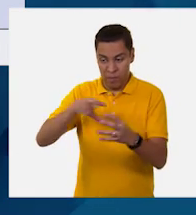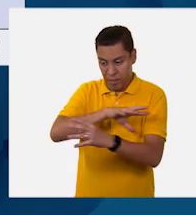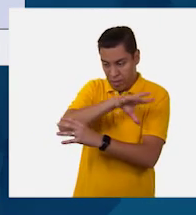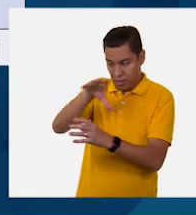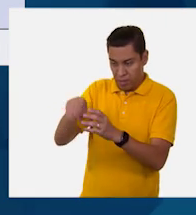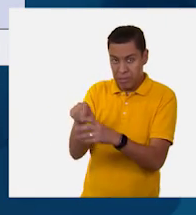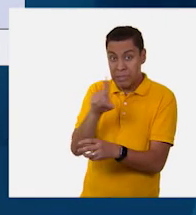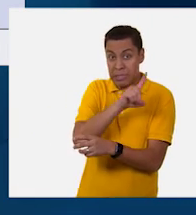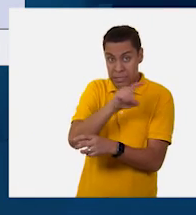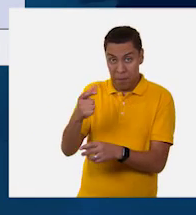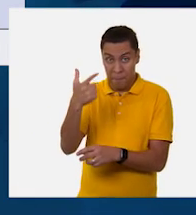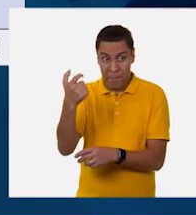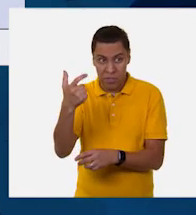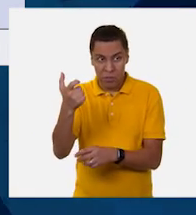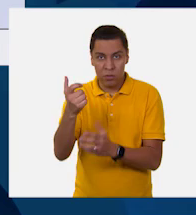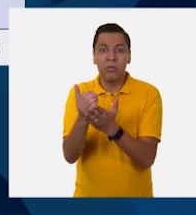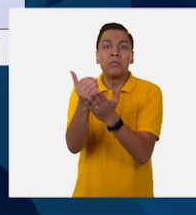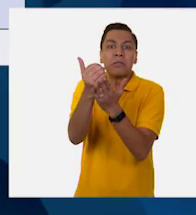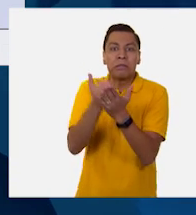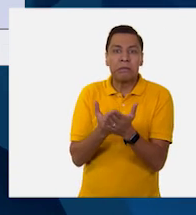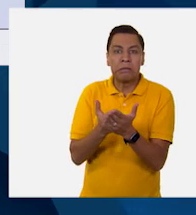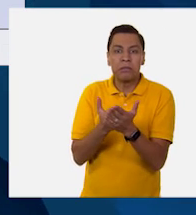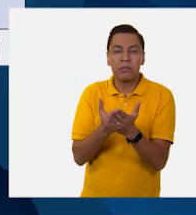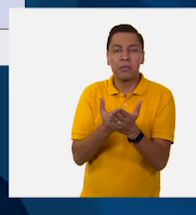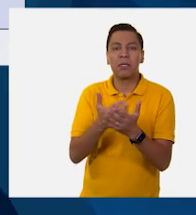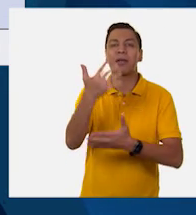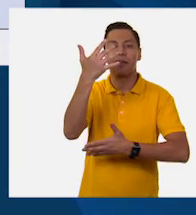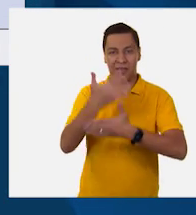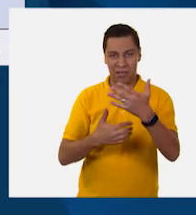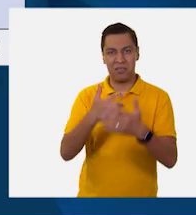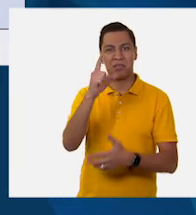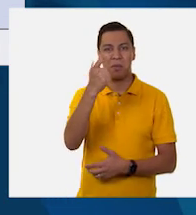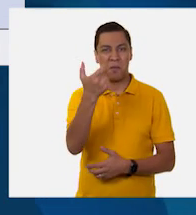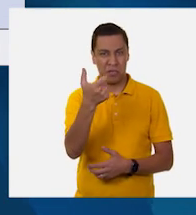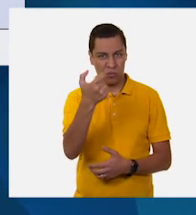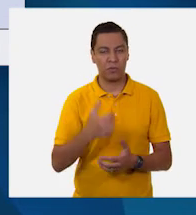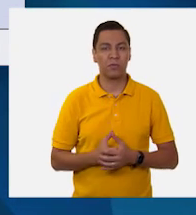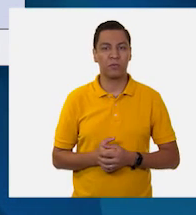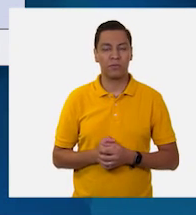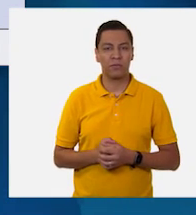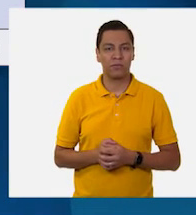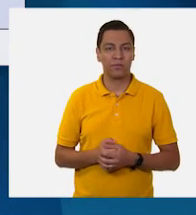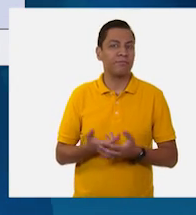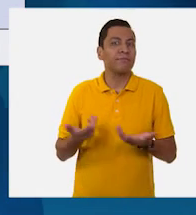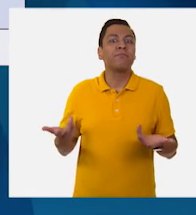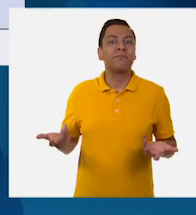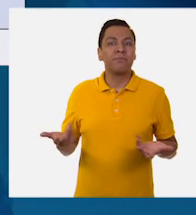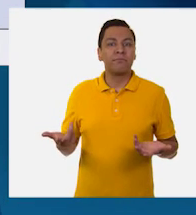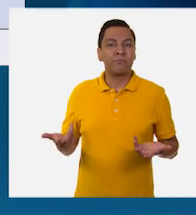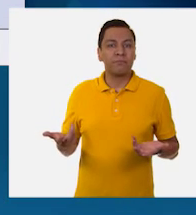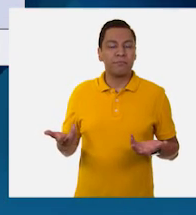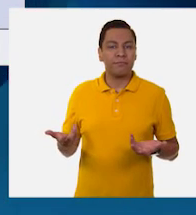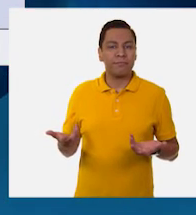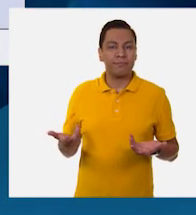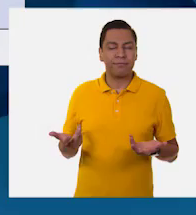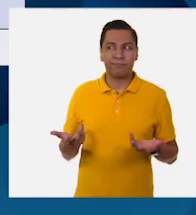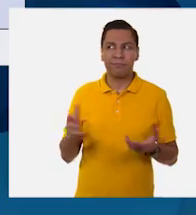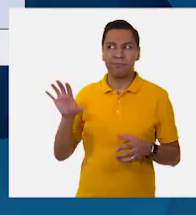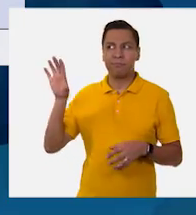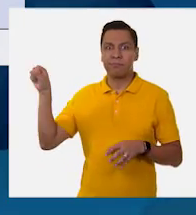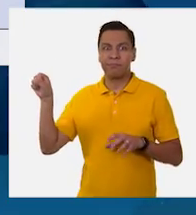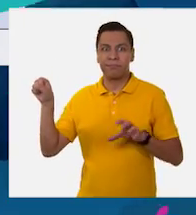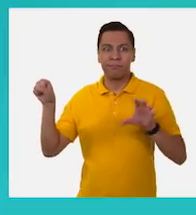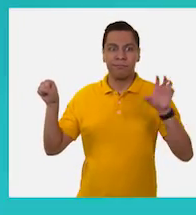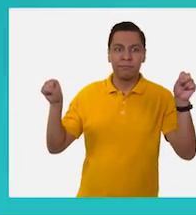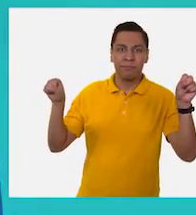pesos de compra. Muy bien, Jenny. ¿Qué podríamos concluir de esto entonces? ¿Qué nos conviene comprar en